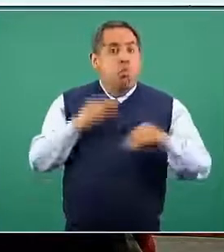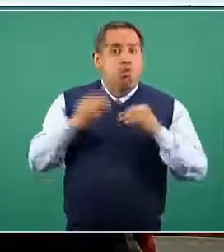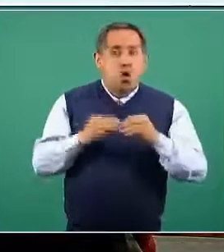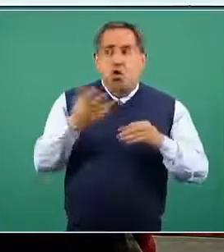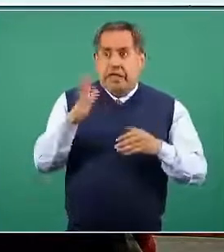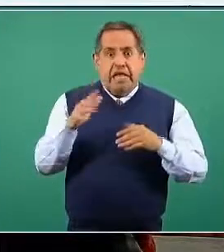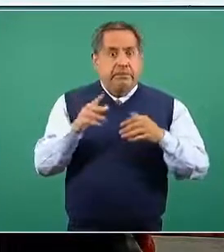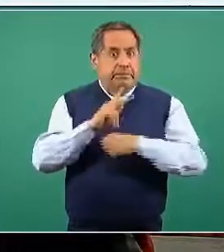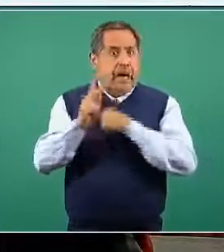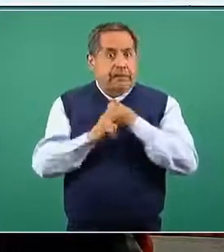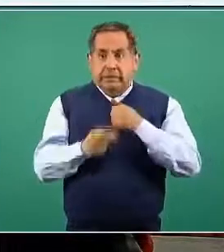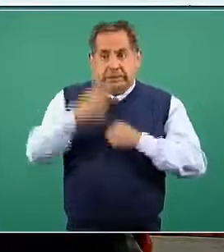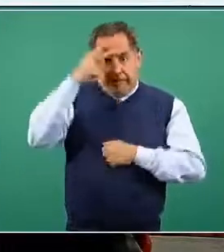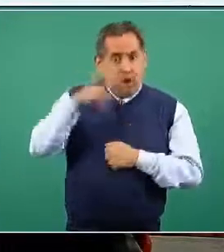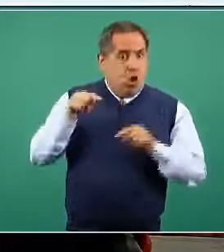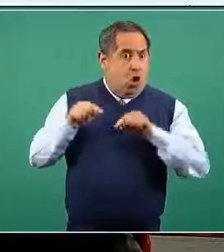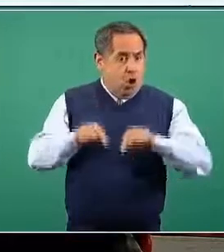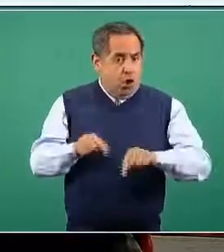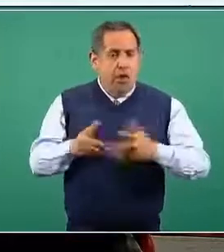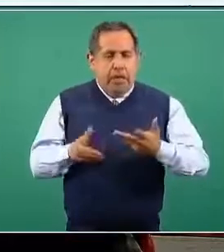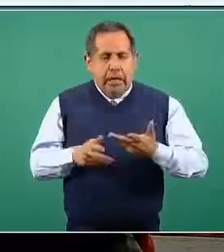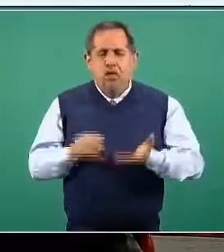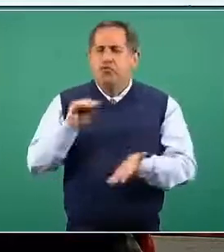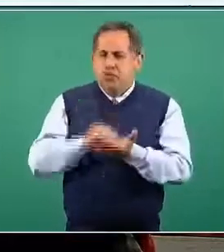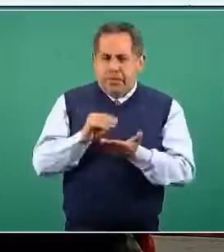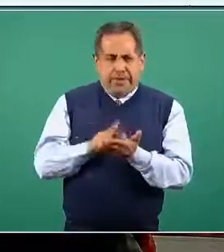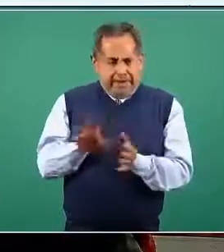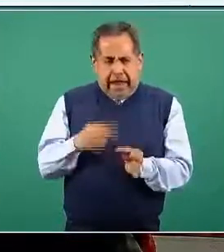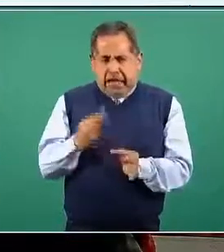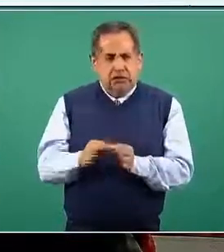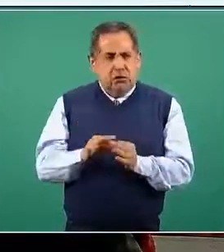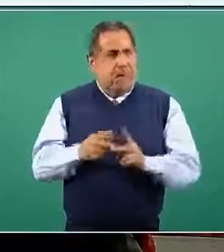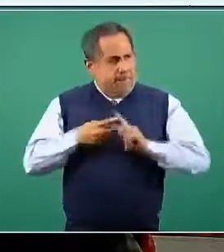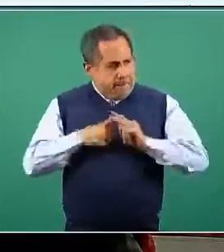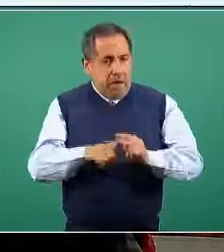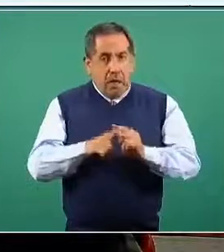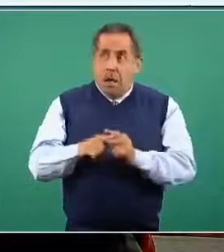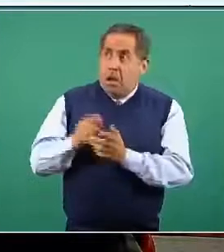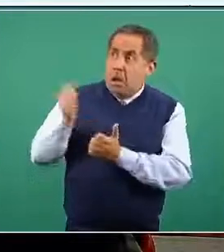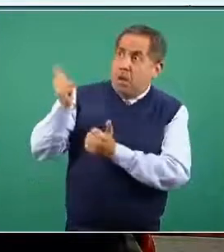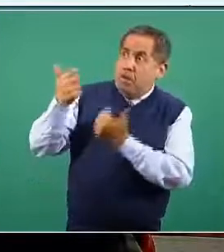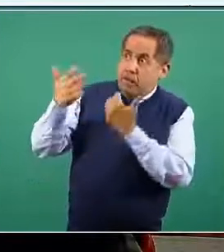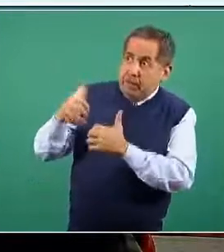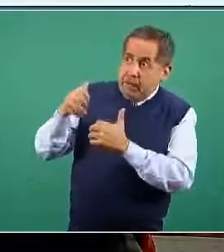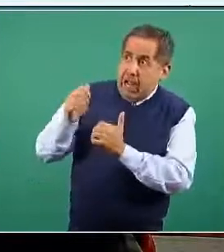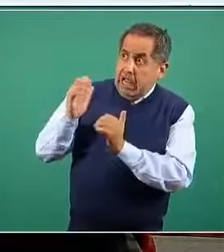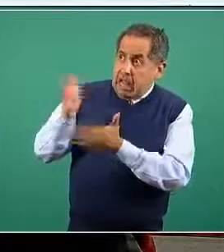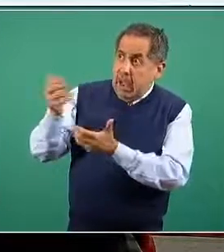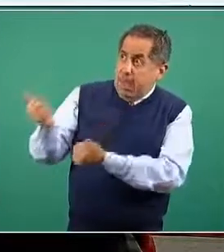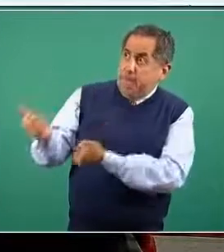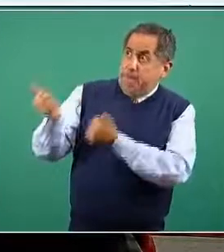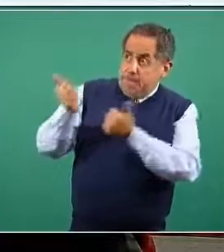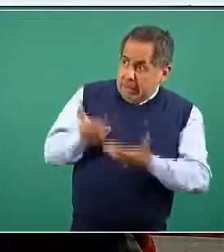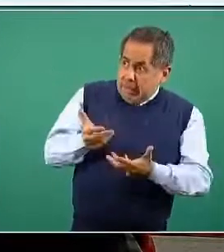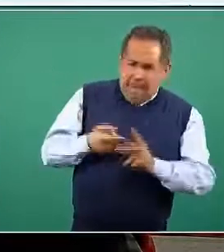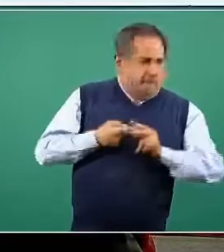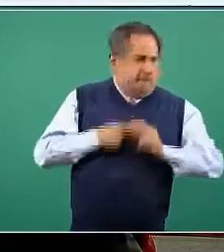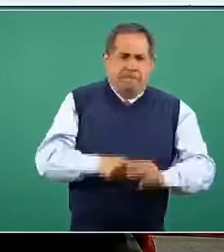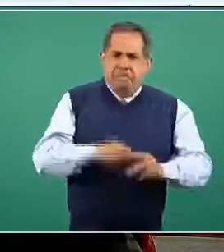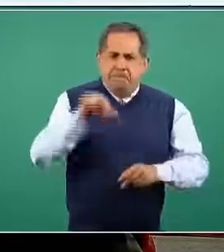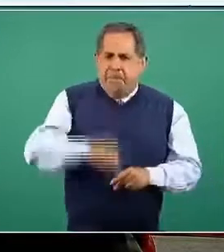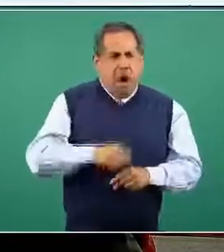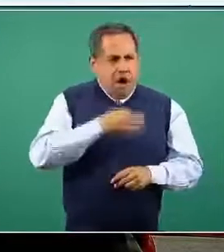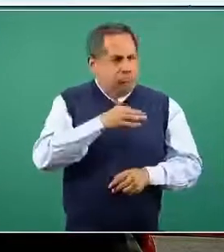a vacunar. Estamos listos para seguir poniendo la vacuna tan pronto esta sea fabricada y enviada a nuestro país.